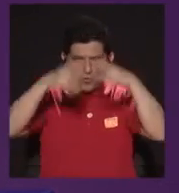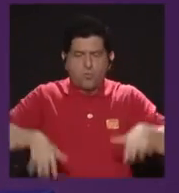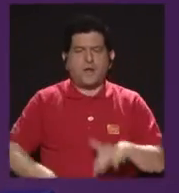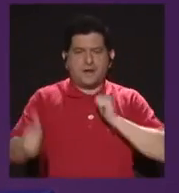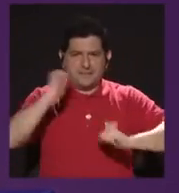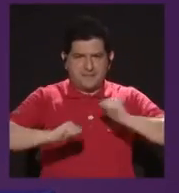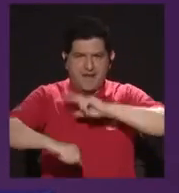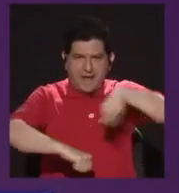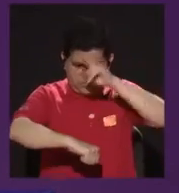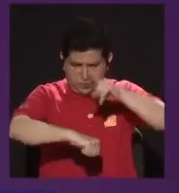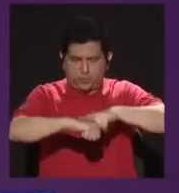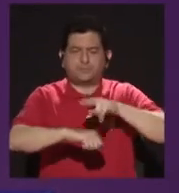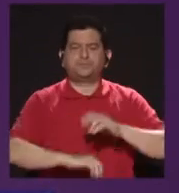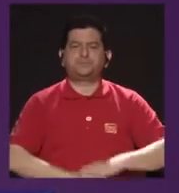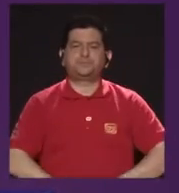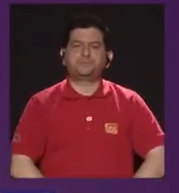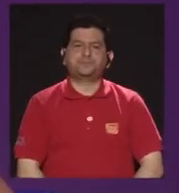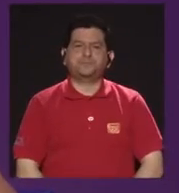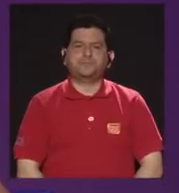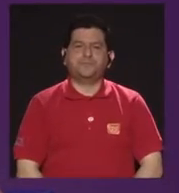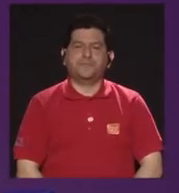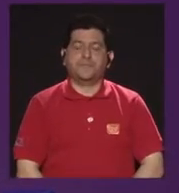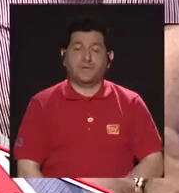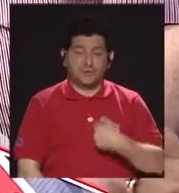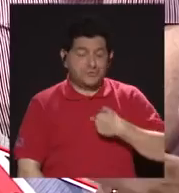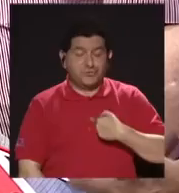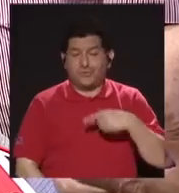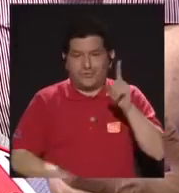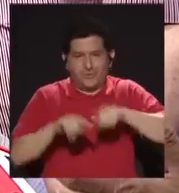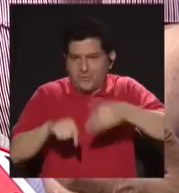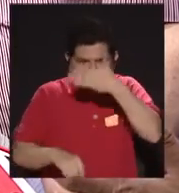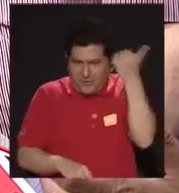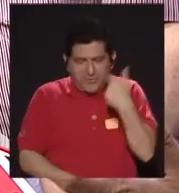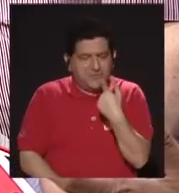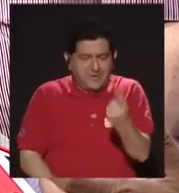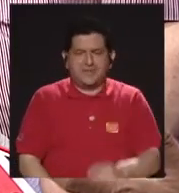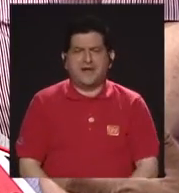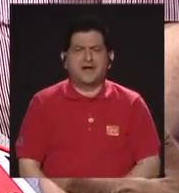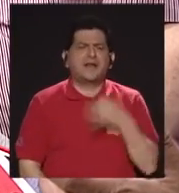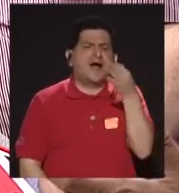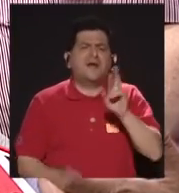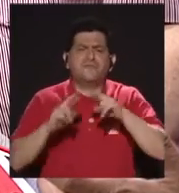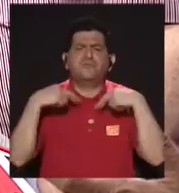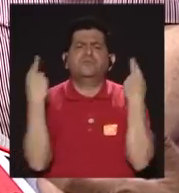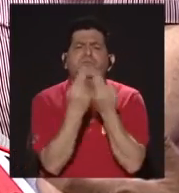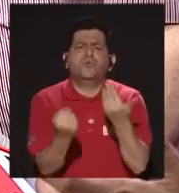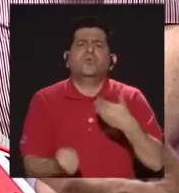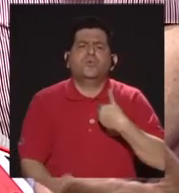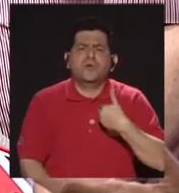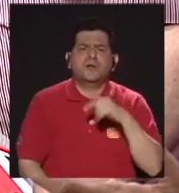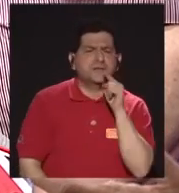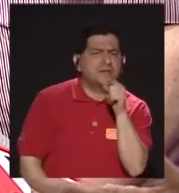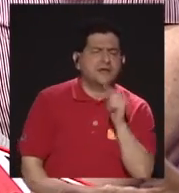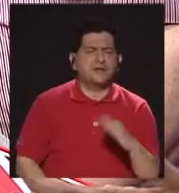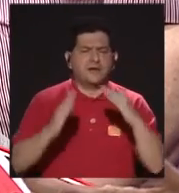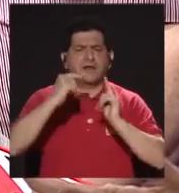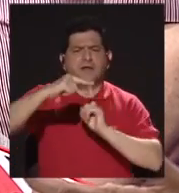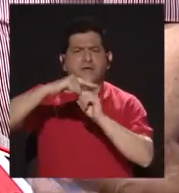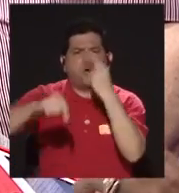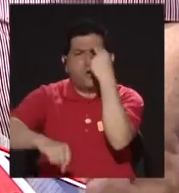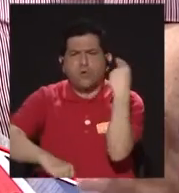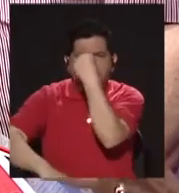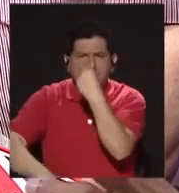teatro nacional eso no quería dejar de decirlo tienen próximas reuniones ustedes con la iglesia católica